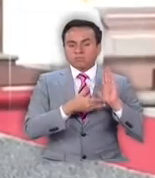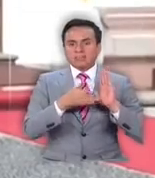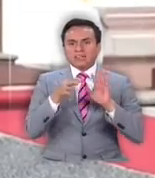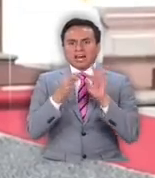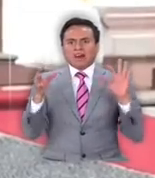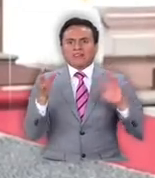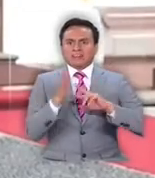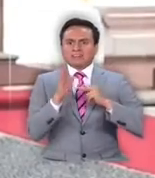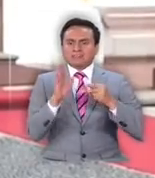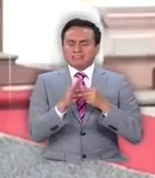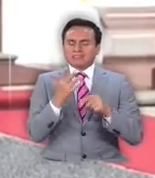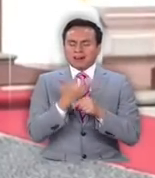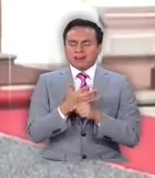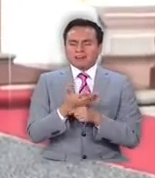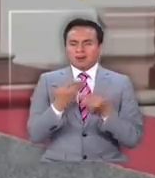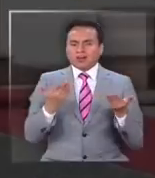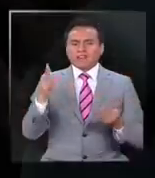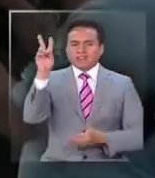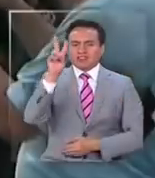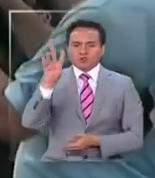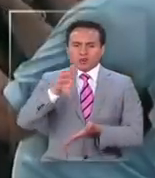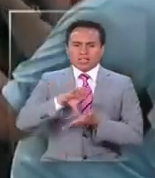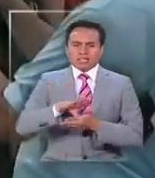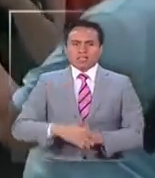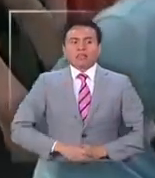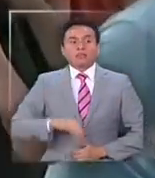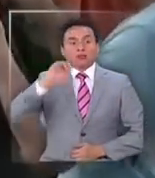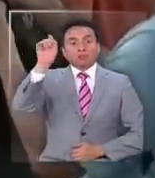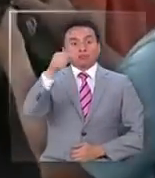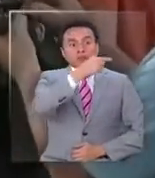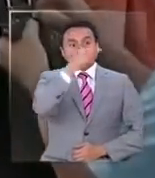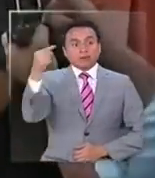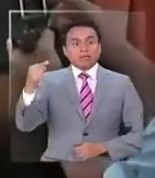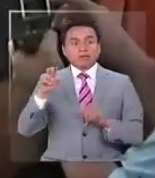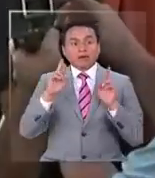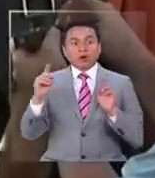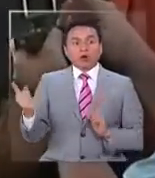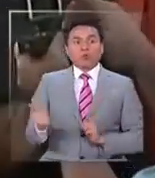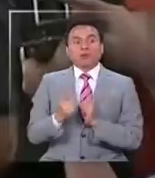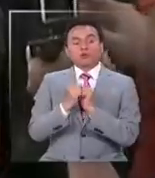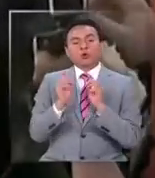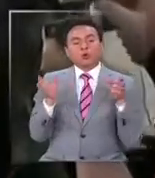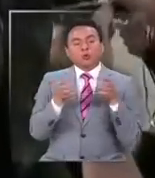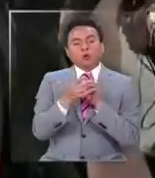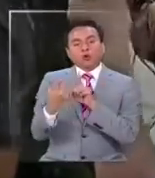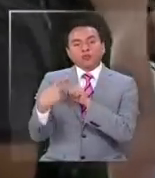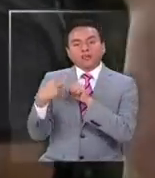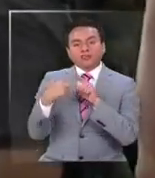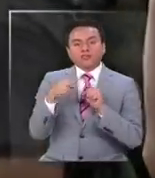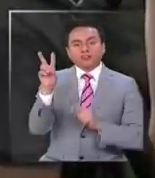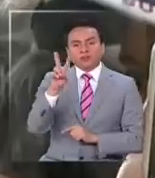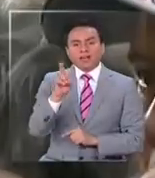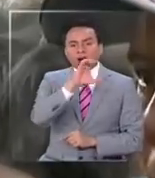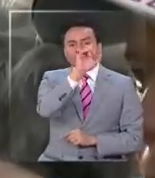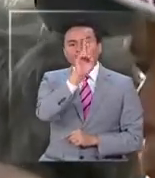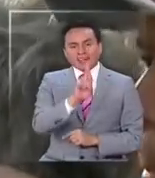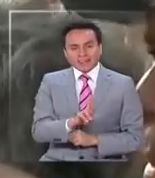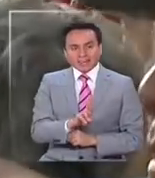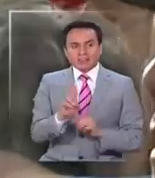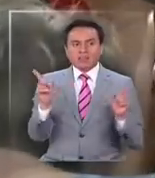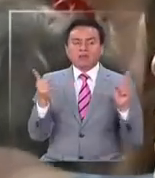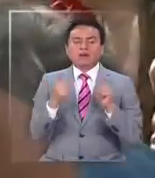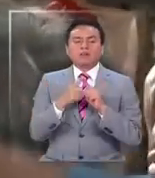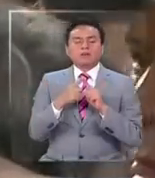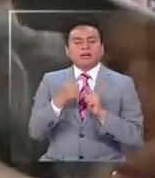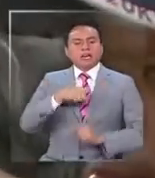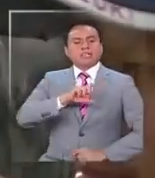grave crisis por la que atraviesa Venezuela. La próxima semana se espera un encuentro del Grupo de Contacto sobre Venezuela en Costa Rica, del cual hace